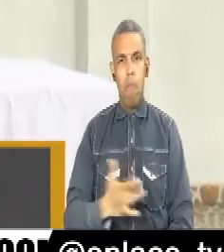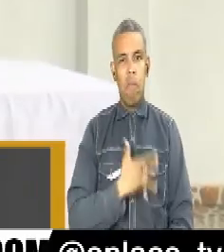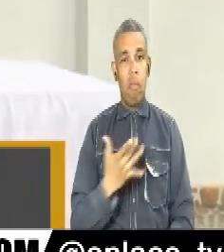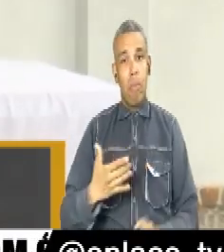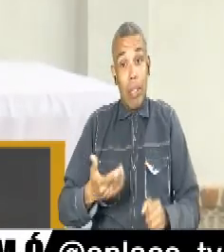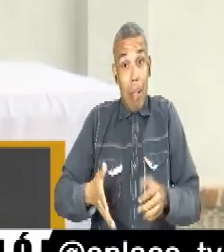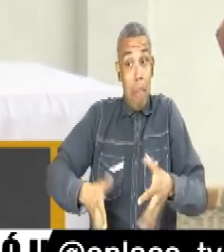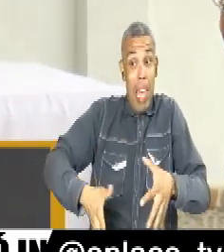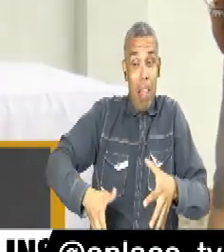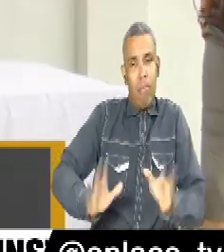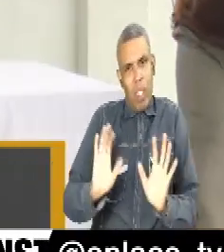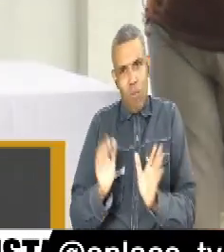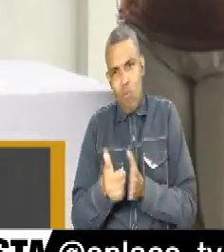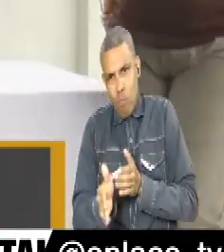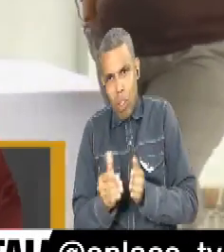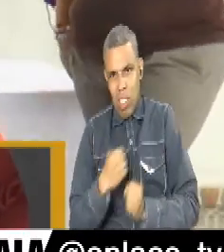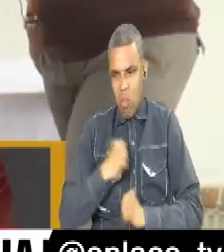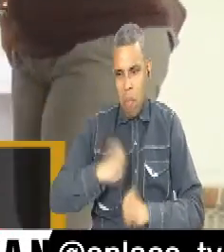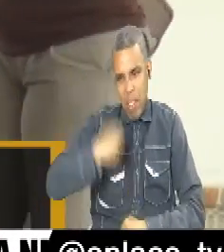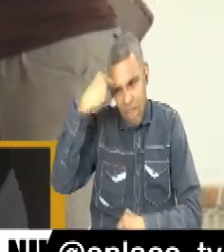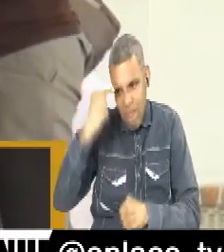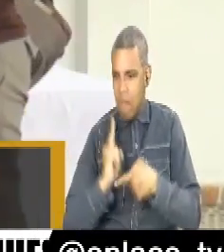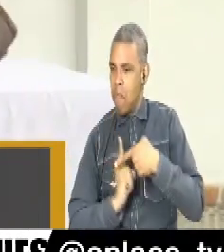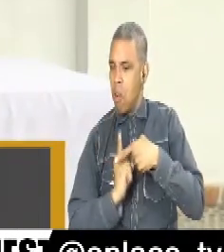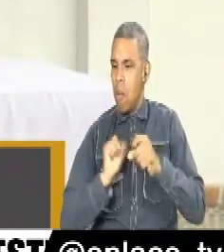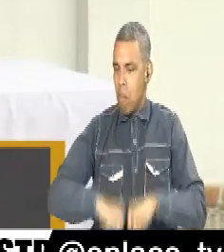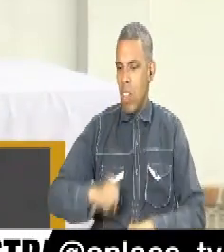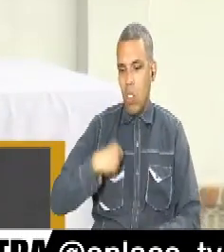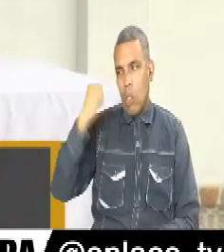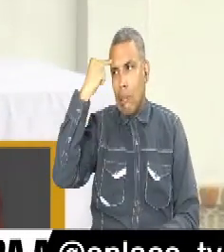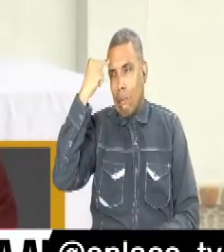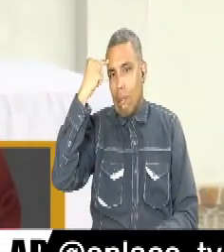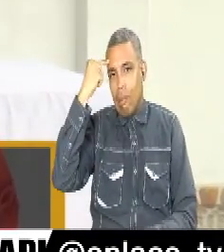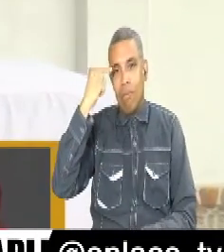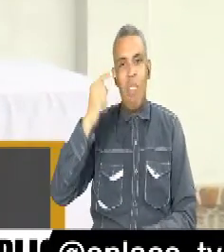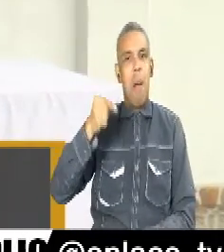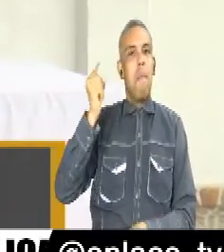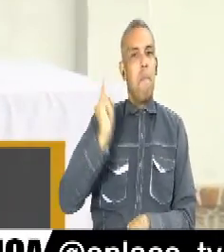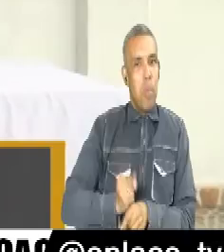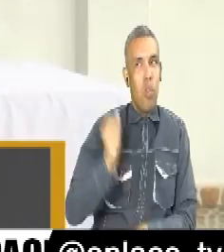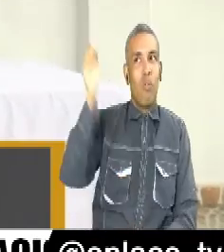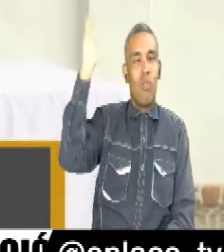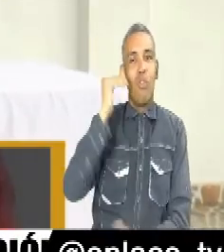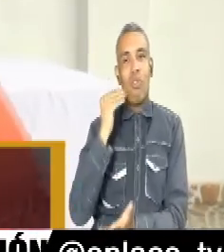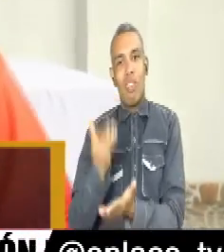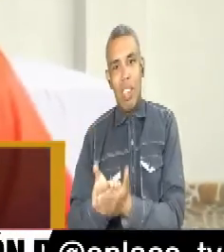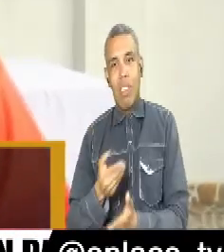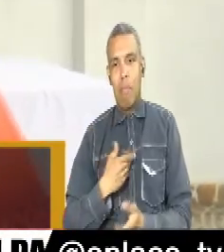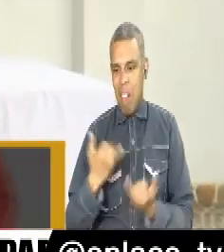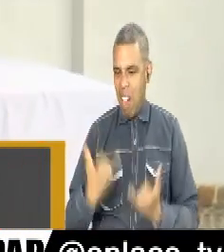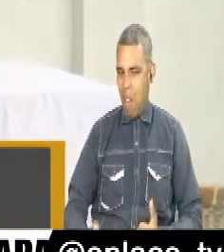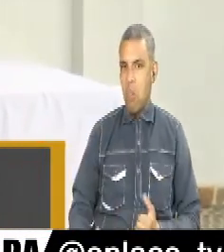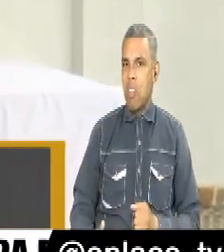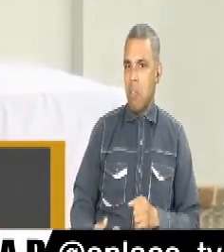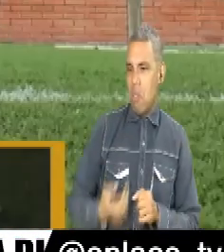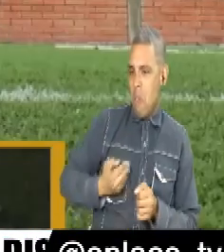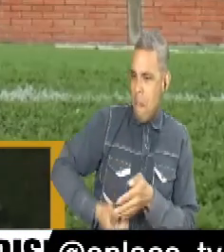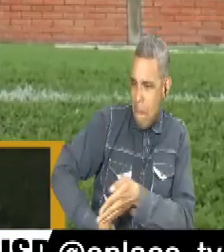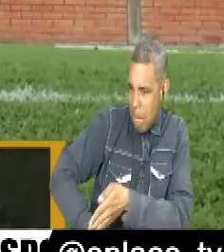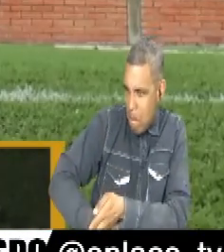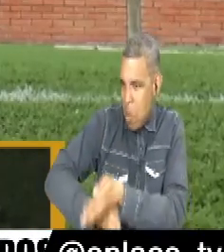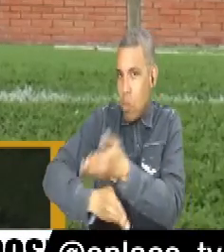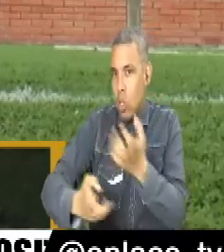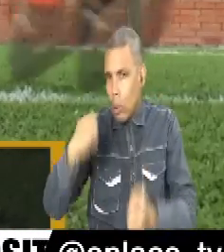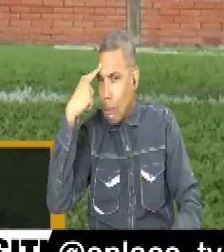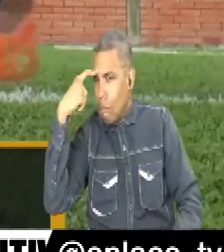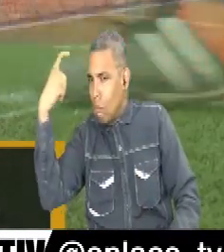nervioso, pero no, yo dije yo voy a ganar y gracias a Dios estoy aquí y voy a seguir siguiendo mis sueños. Desde ya